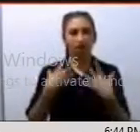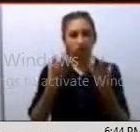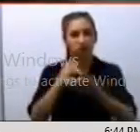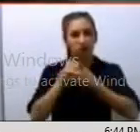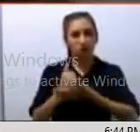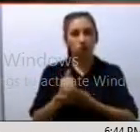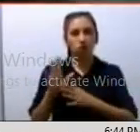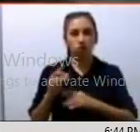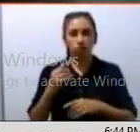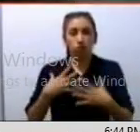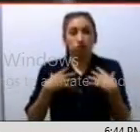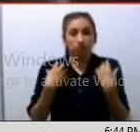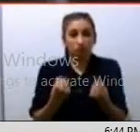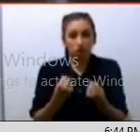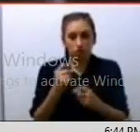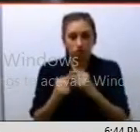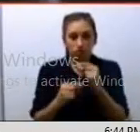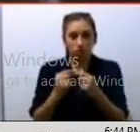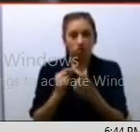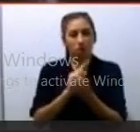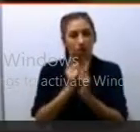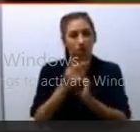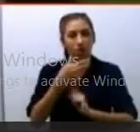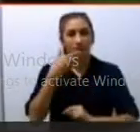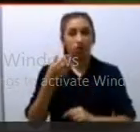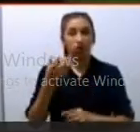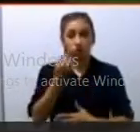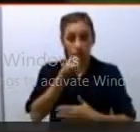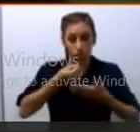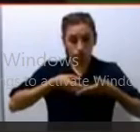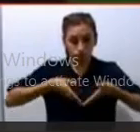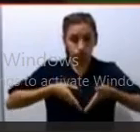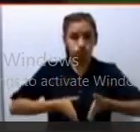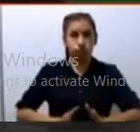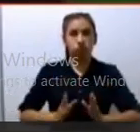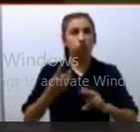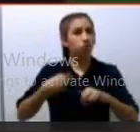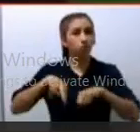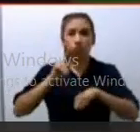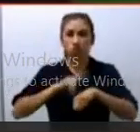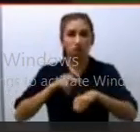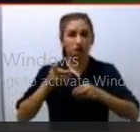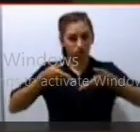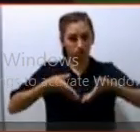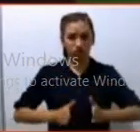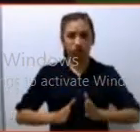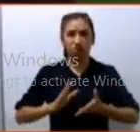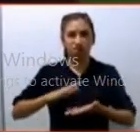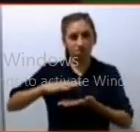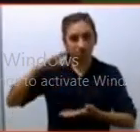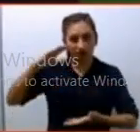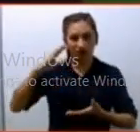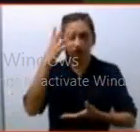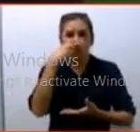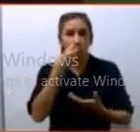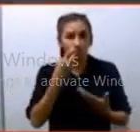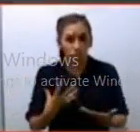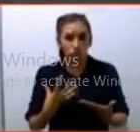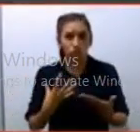mejoramiento de él, su salud, que es débil. Su nacimiento fue todo normal. Nació grande, hermoso.